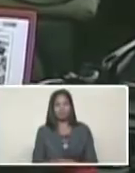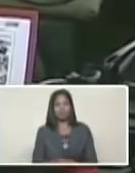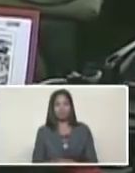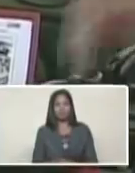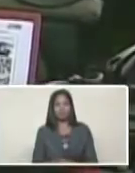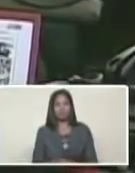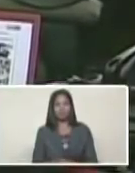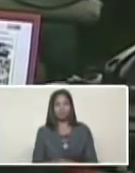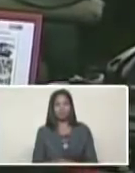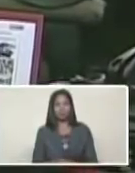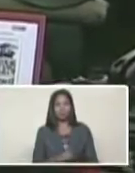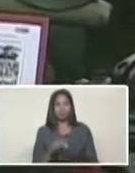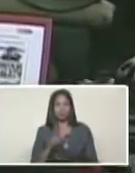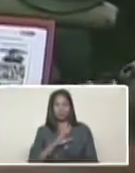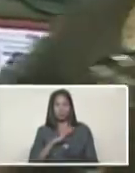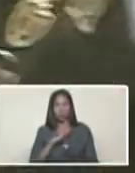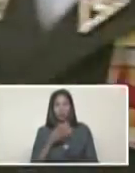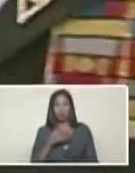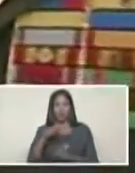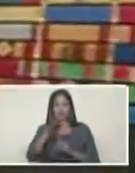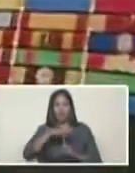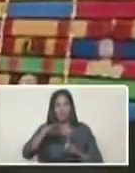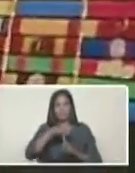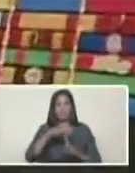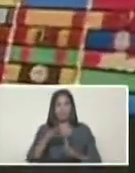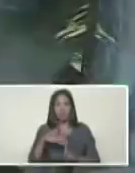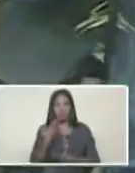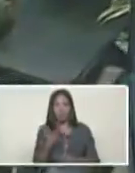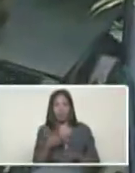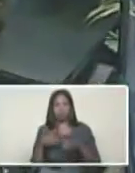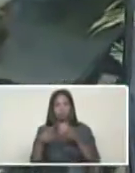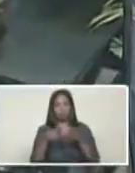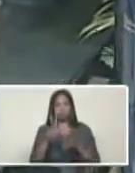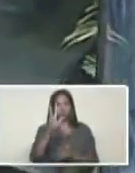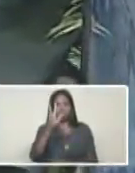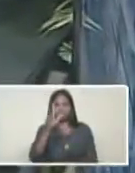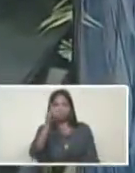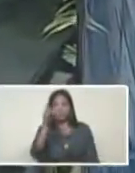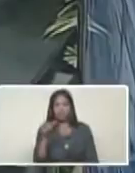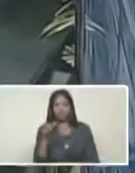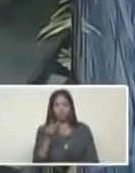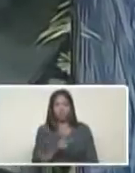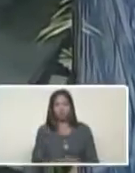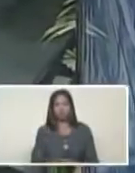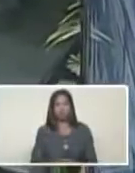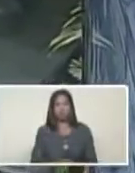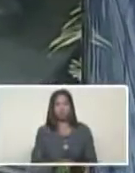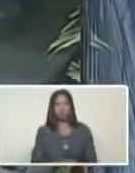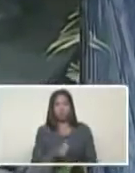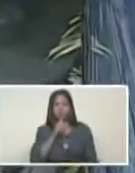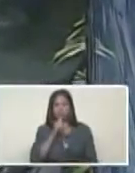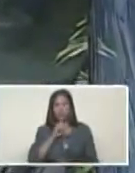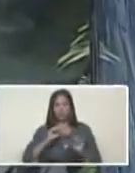Es un vehículo también que permite transportar tres combatientes, el que transporta la ametralladora de